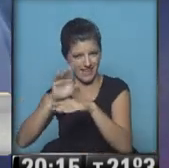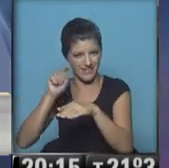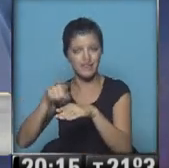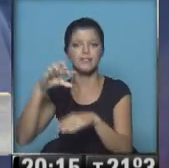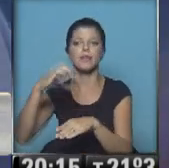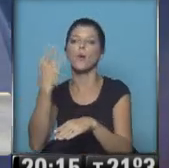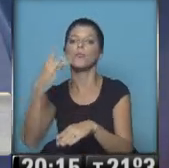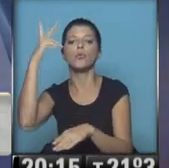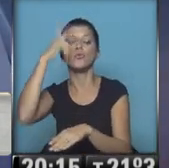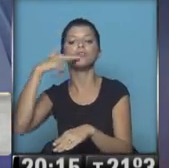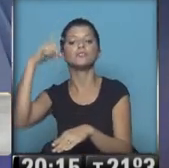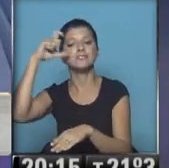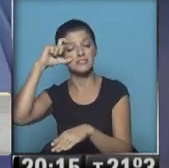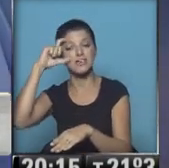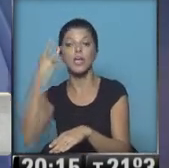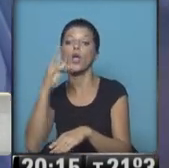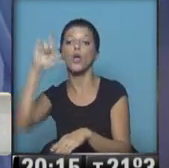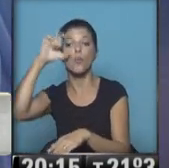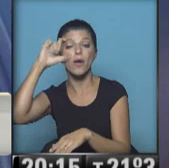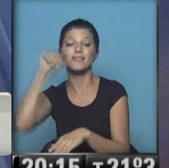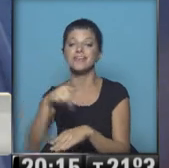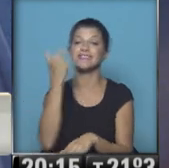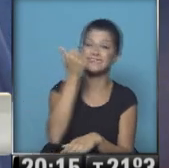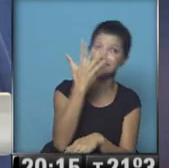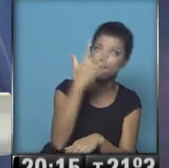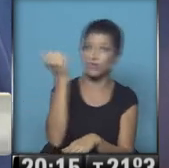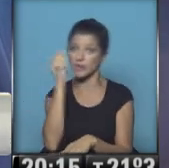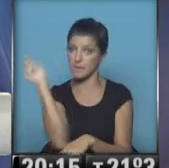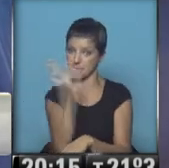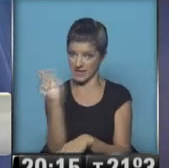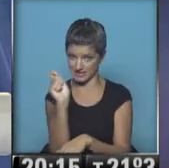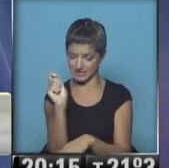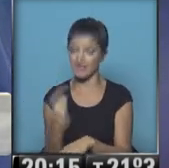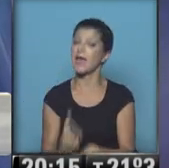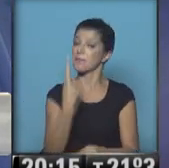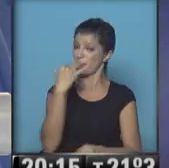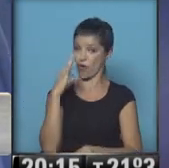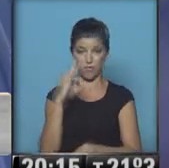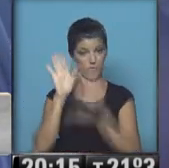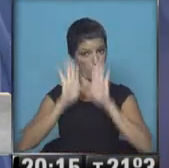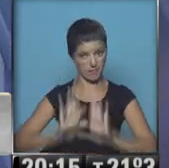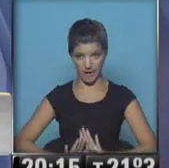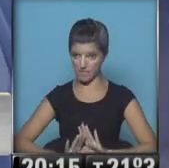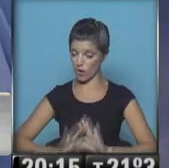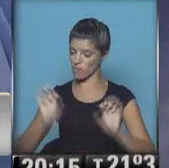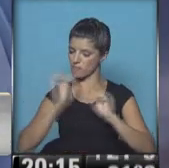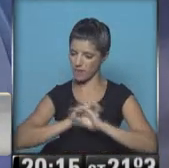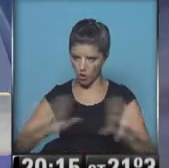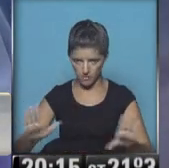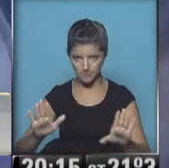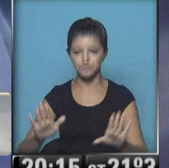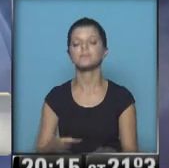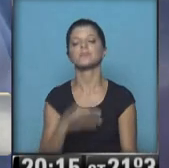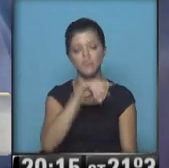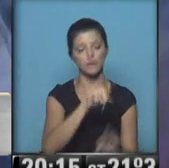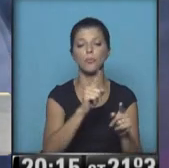del Puyehue, la fase eruptiva duró 5 o 6 meses, o sea que en principio hay que estar preparado para lo peor. Digamos, si bien la actividad